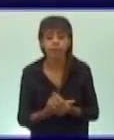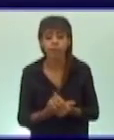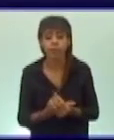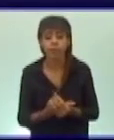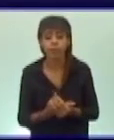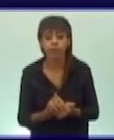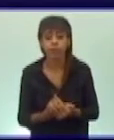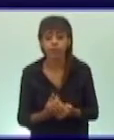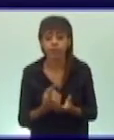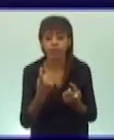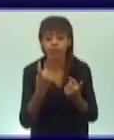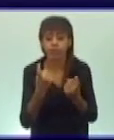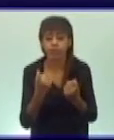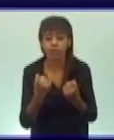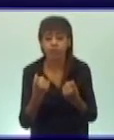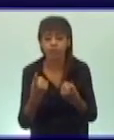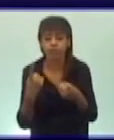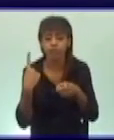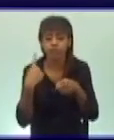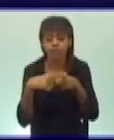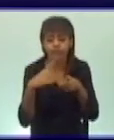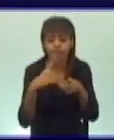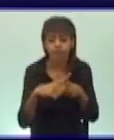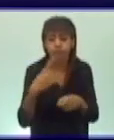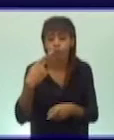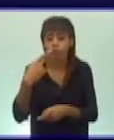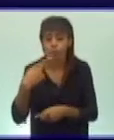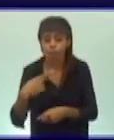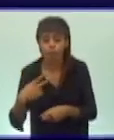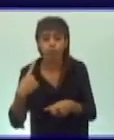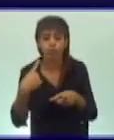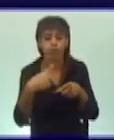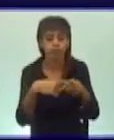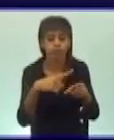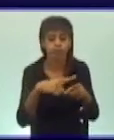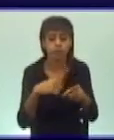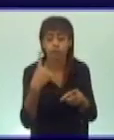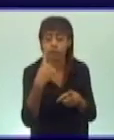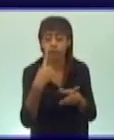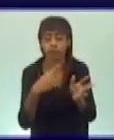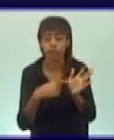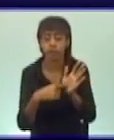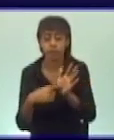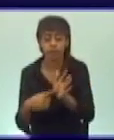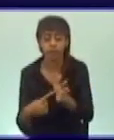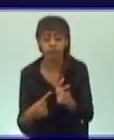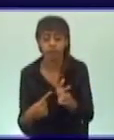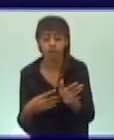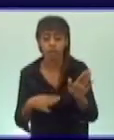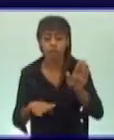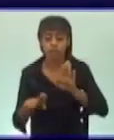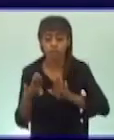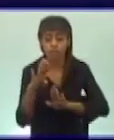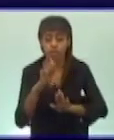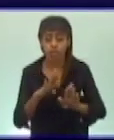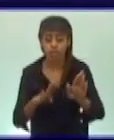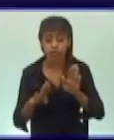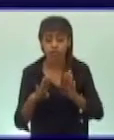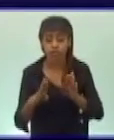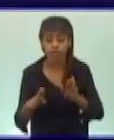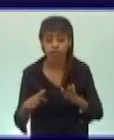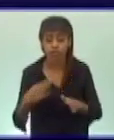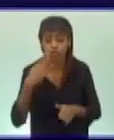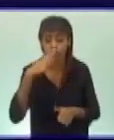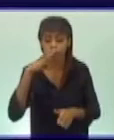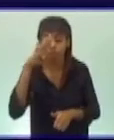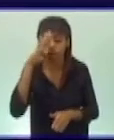recursos materiales y humanos se tuvieron que destinar en los primeros años de la revolución a la defensa de la patria. Por lo